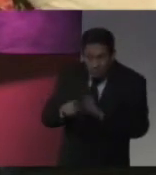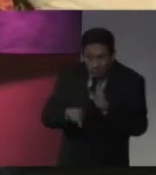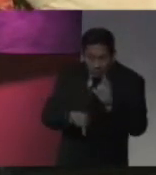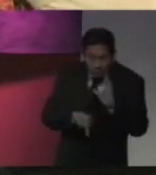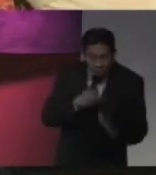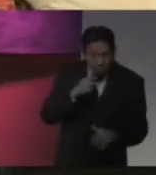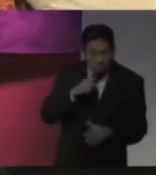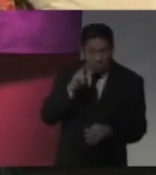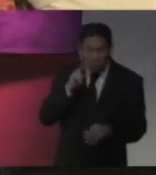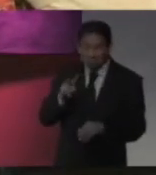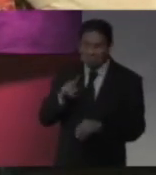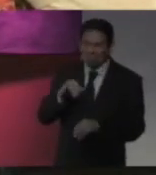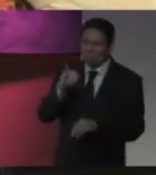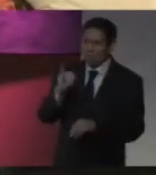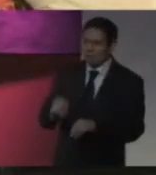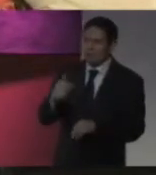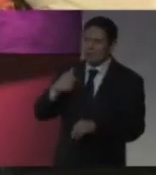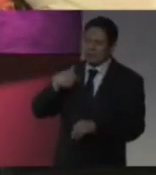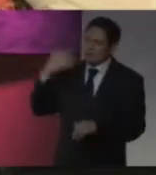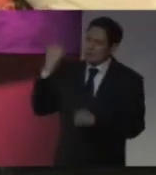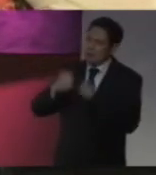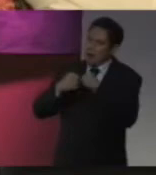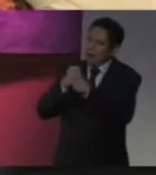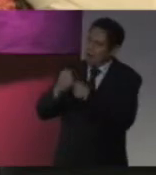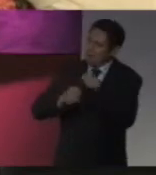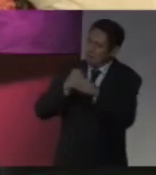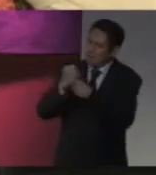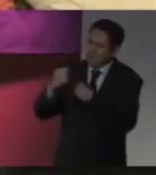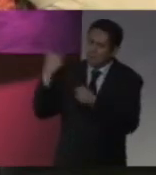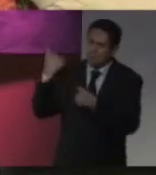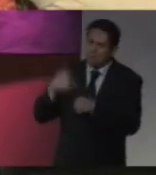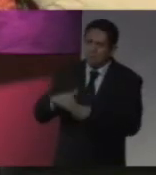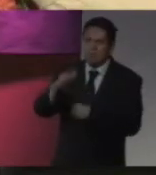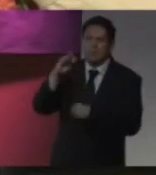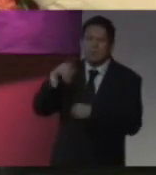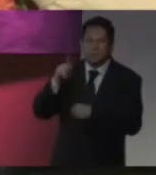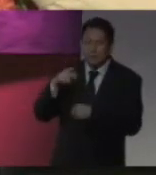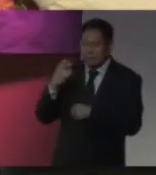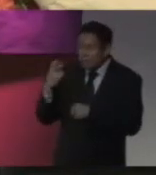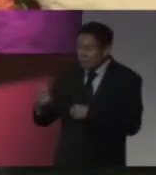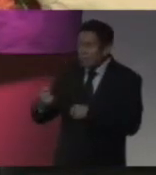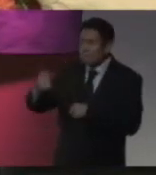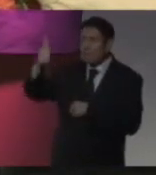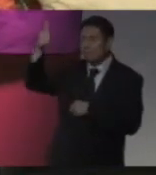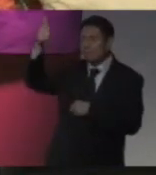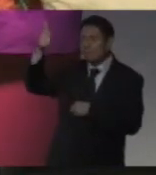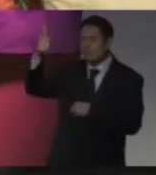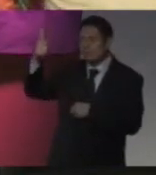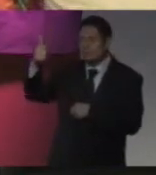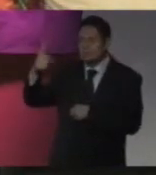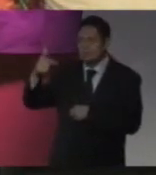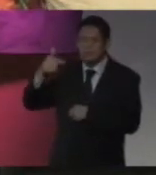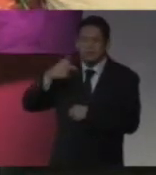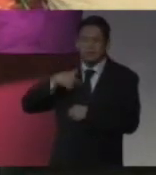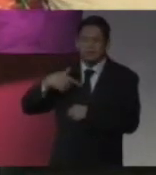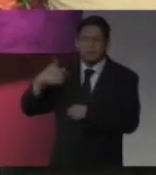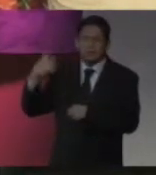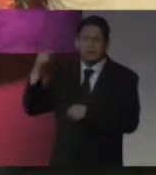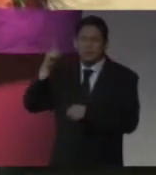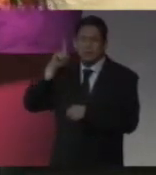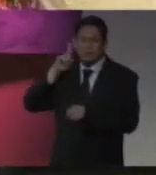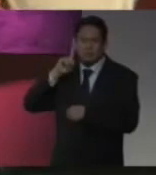antes. Y miren que ya he vivido mucho, ¿eh? Entonces ya tengo, híjole, y con el feminismo acá